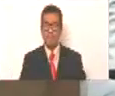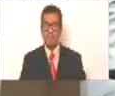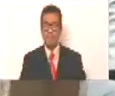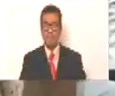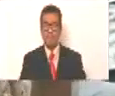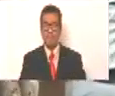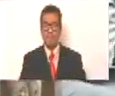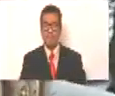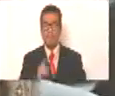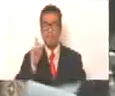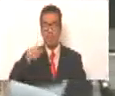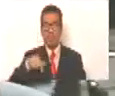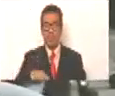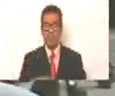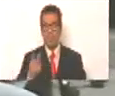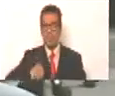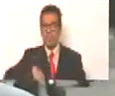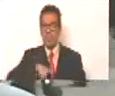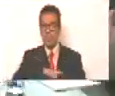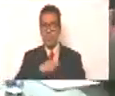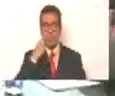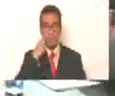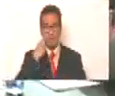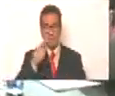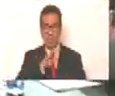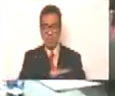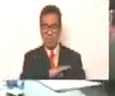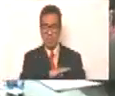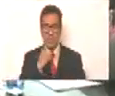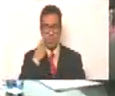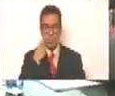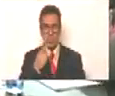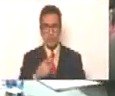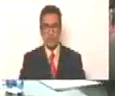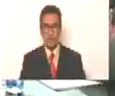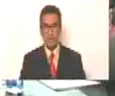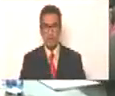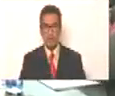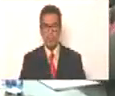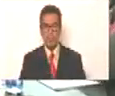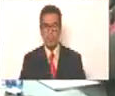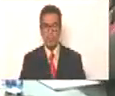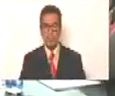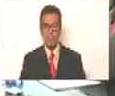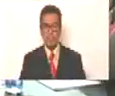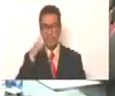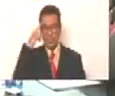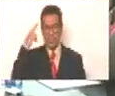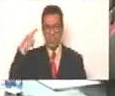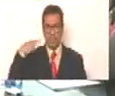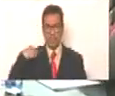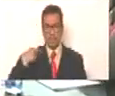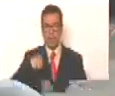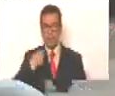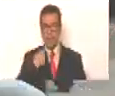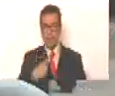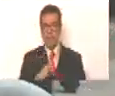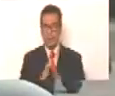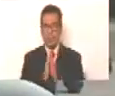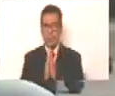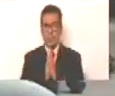También nosotros lo vimos, yo lo vi, tuve ese privilegio y el honor. Y yo le pido a mi hermano, a